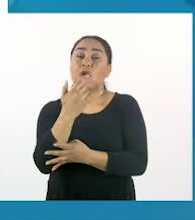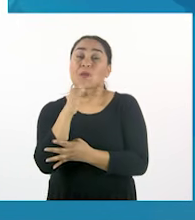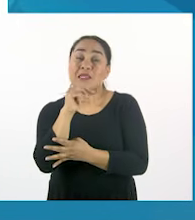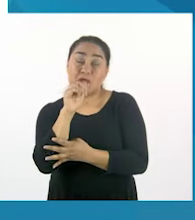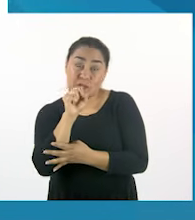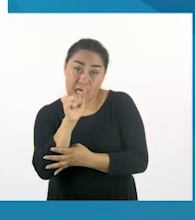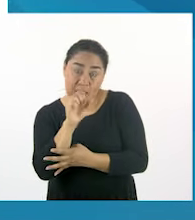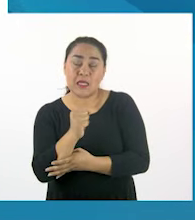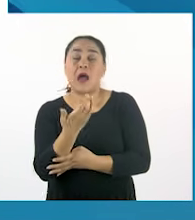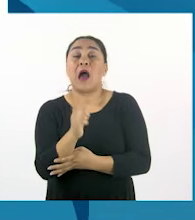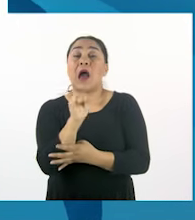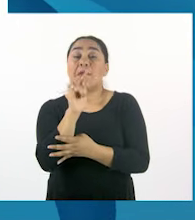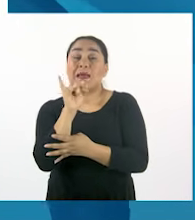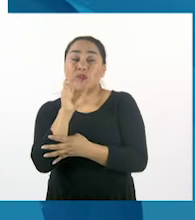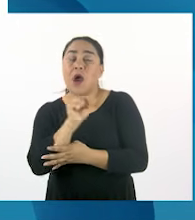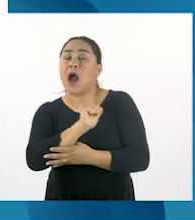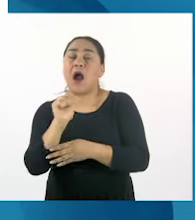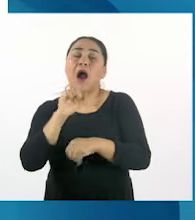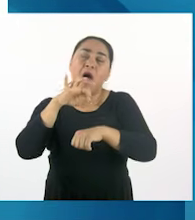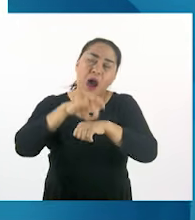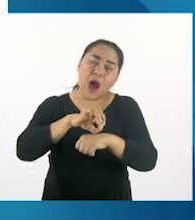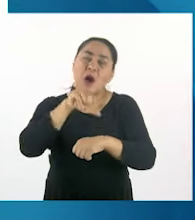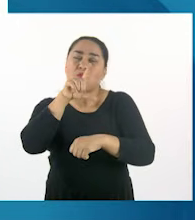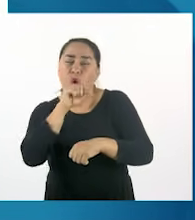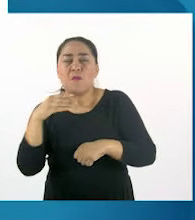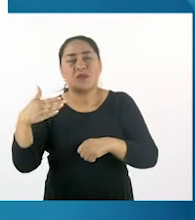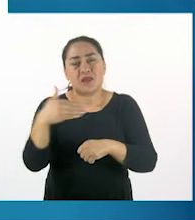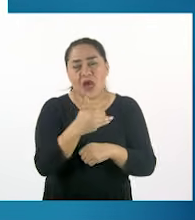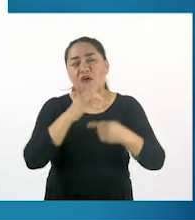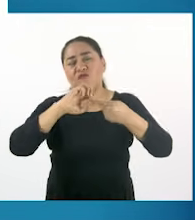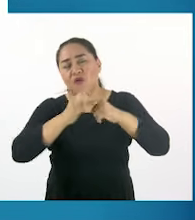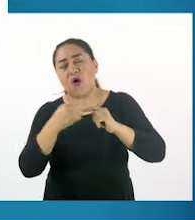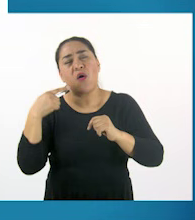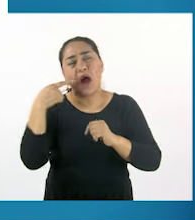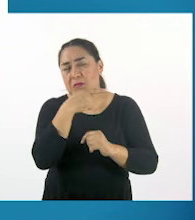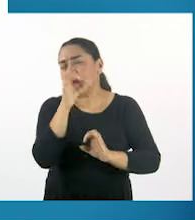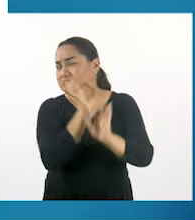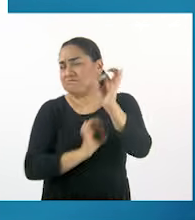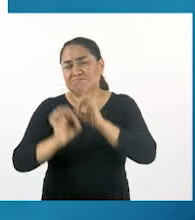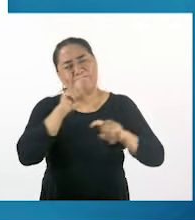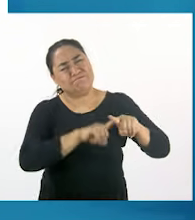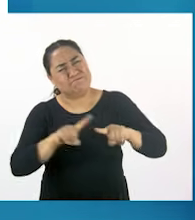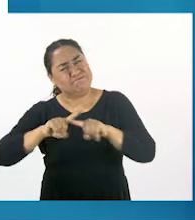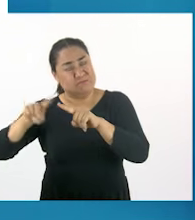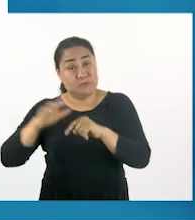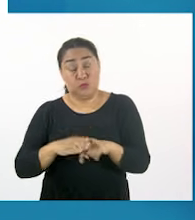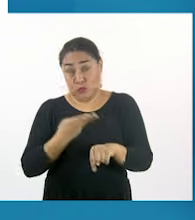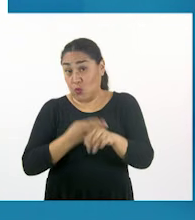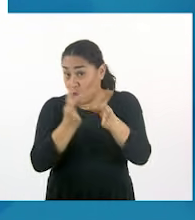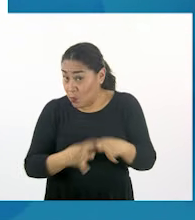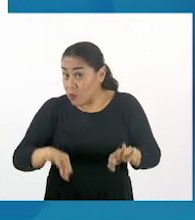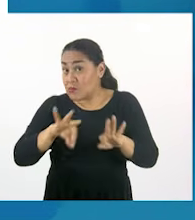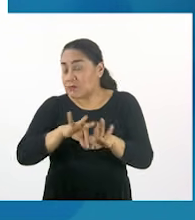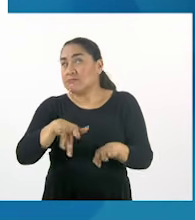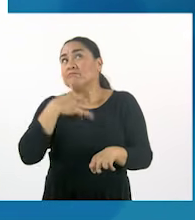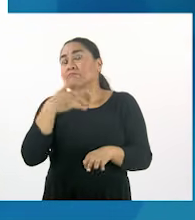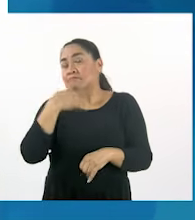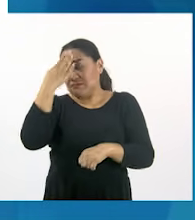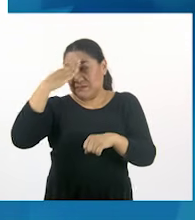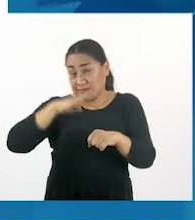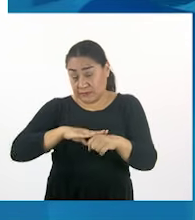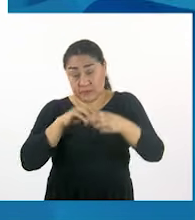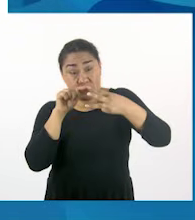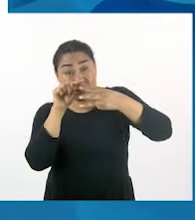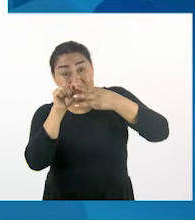y alimentos de origen animal. Es bien importante tener siempre presente en nuestra comida esos